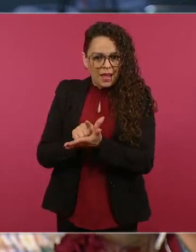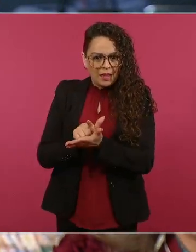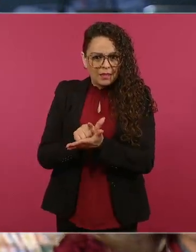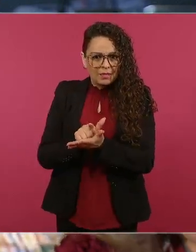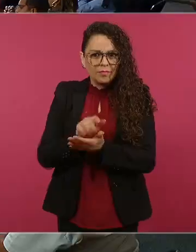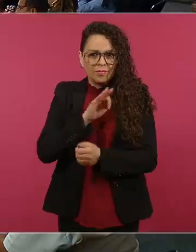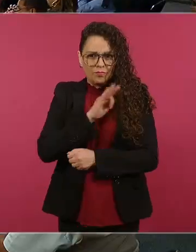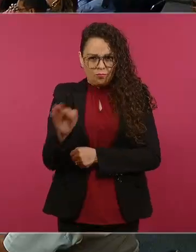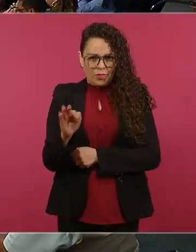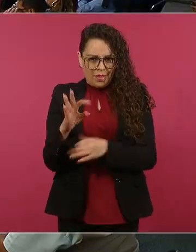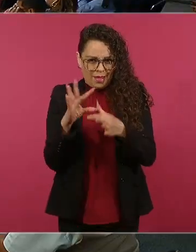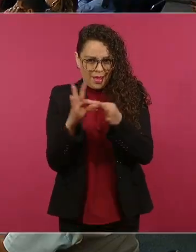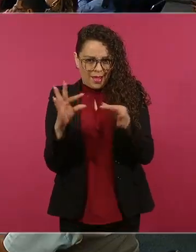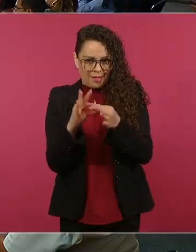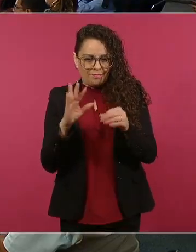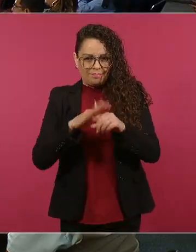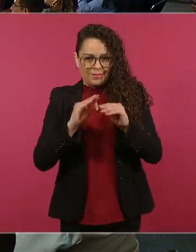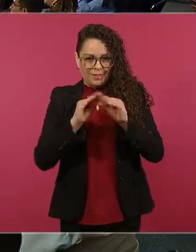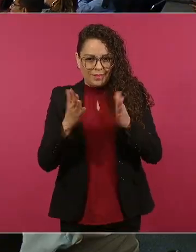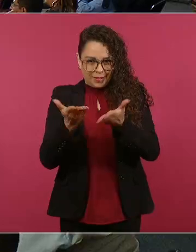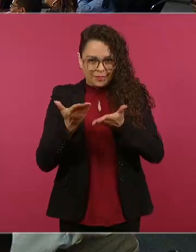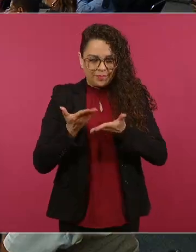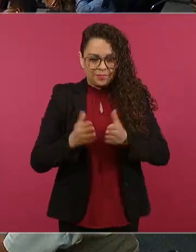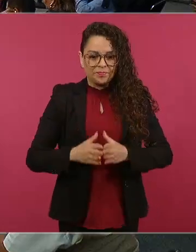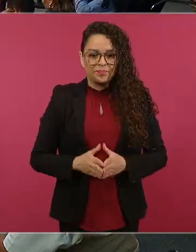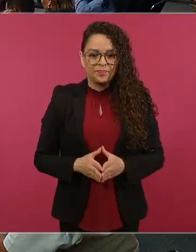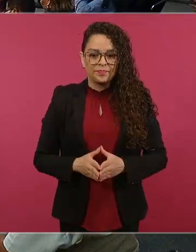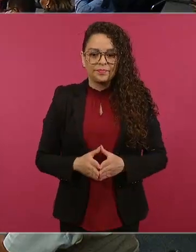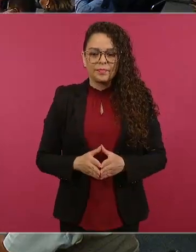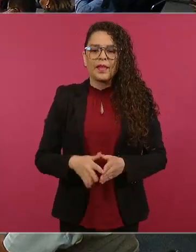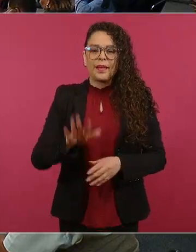si nos pudiera platicar. Sí, básicamente ya lo expliqué.